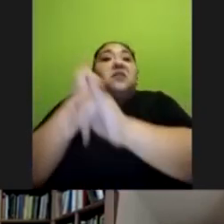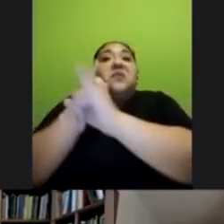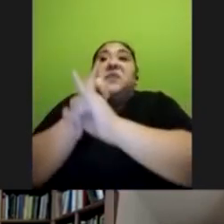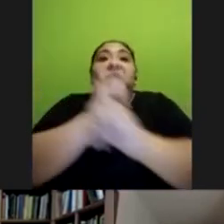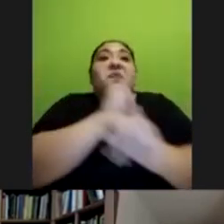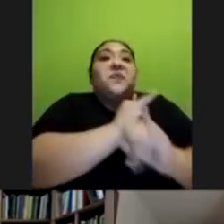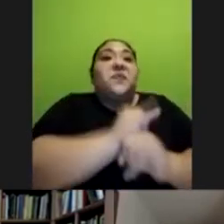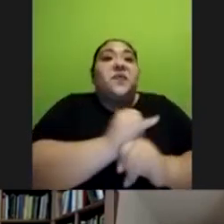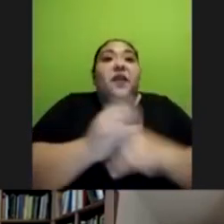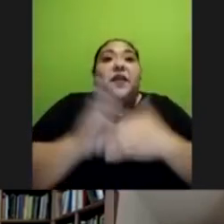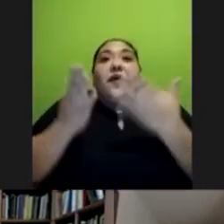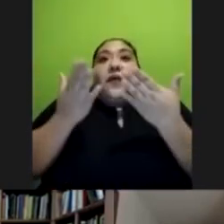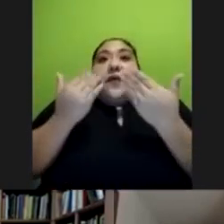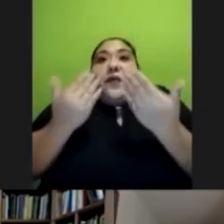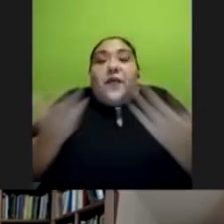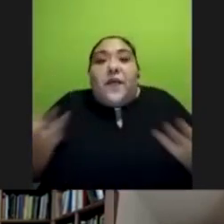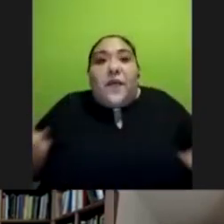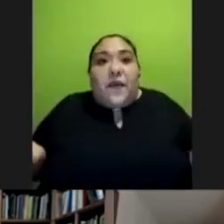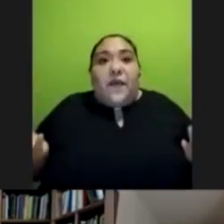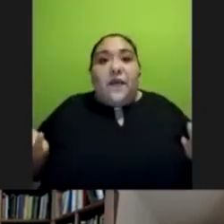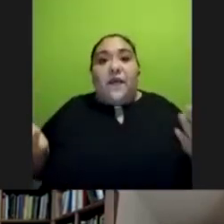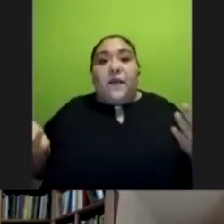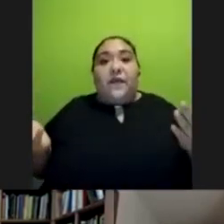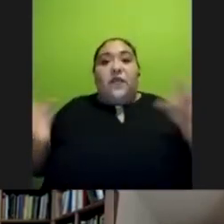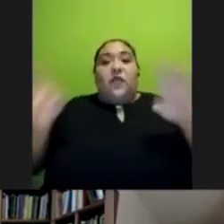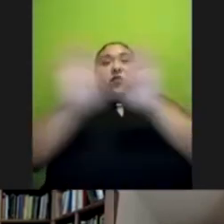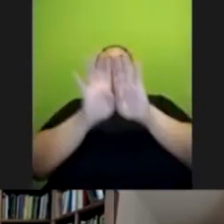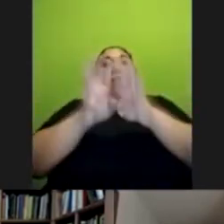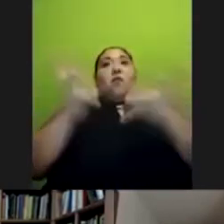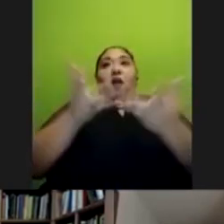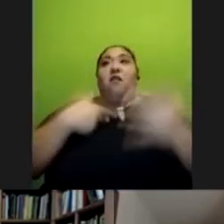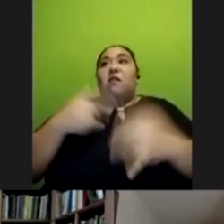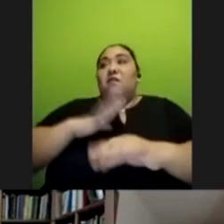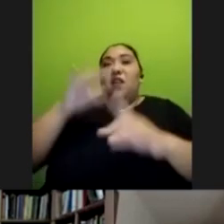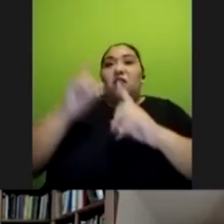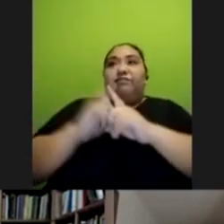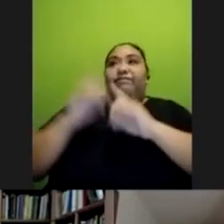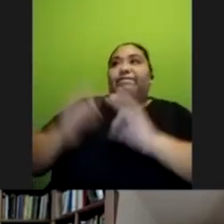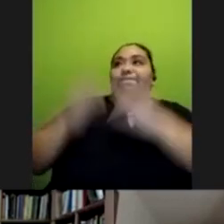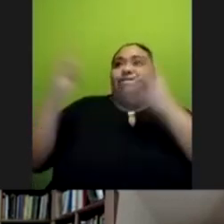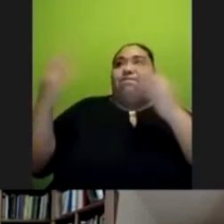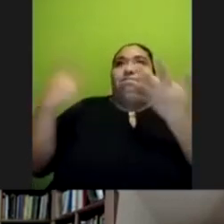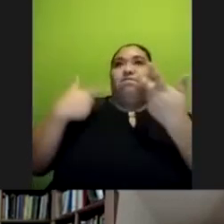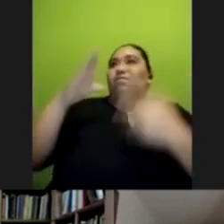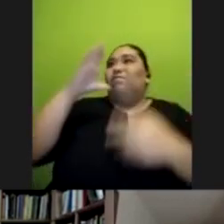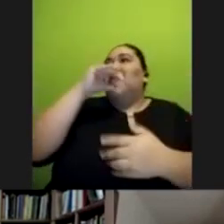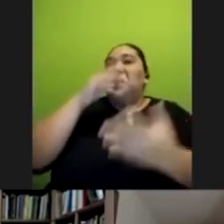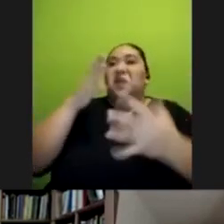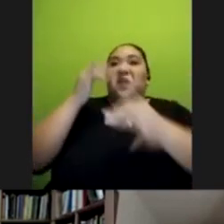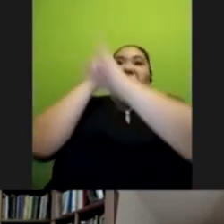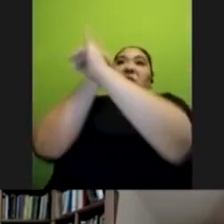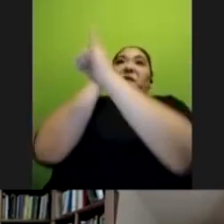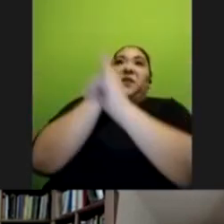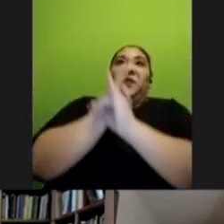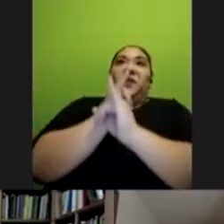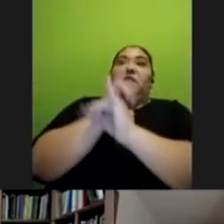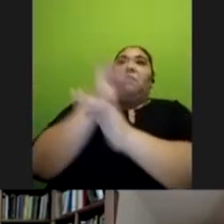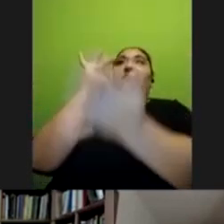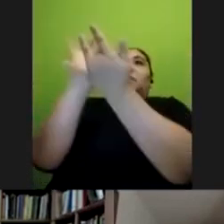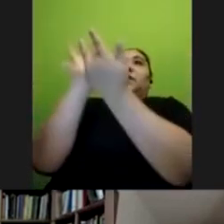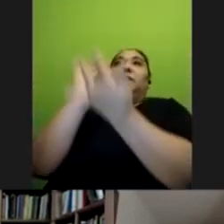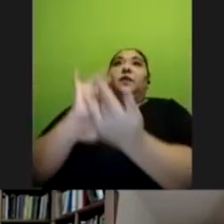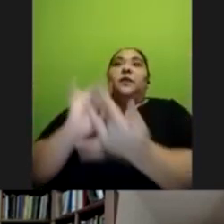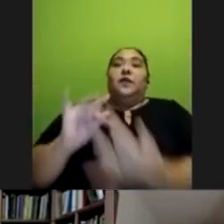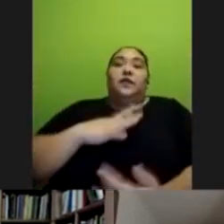educación a distancia y no tienen recursos digitales para emparejarse. Déjenme darles